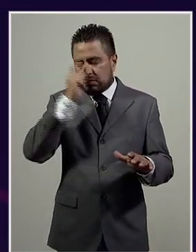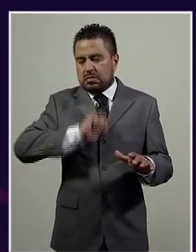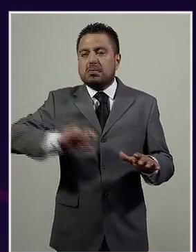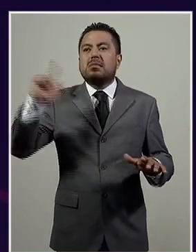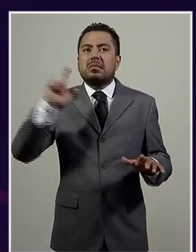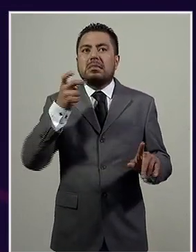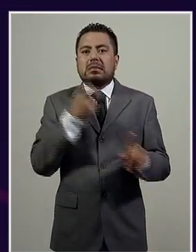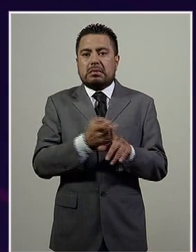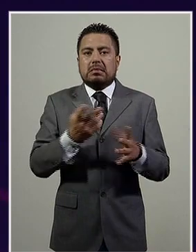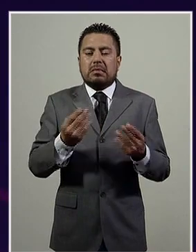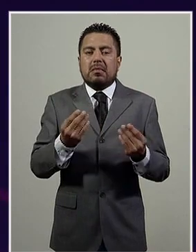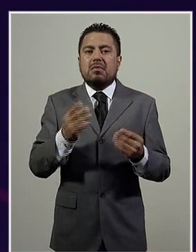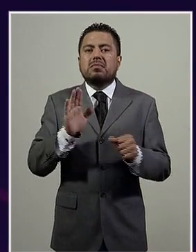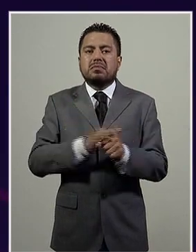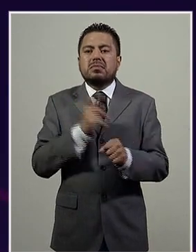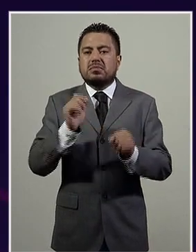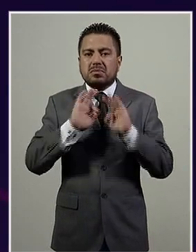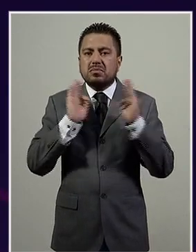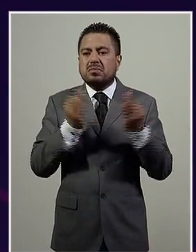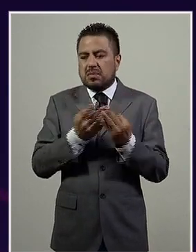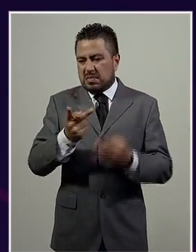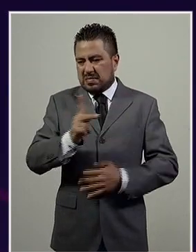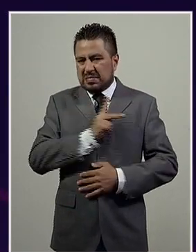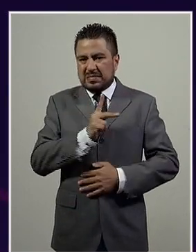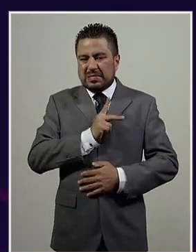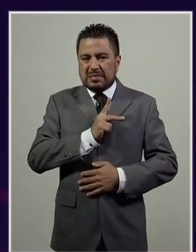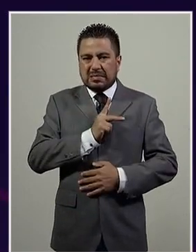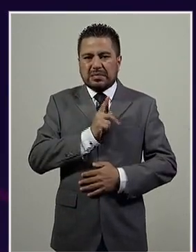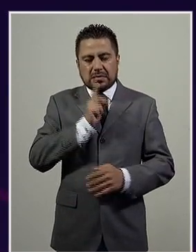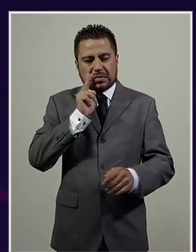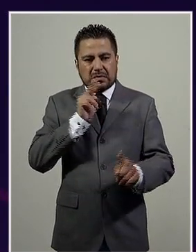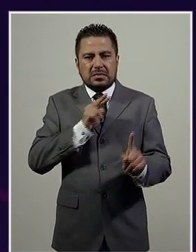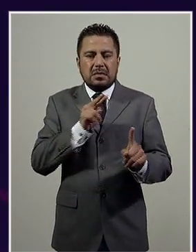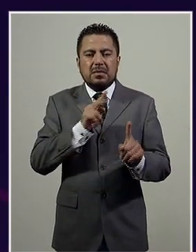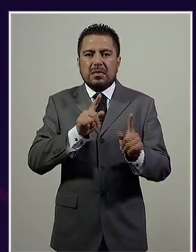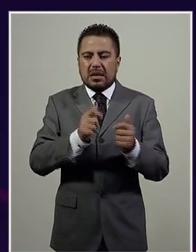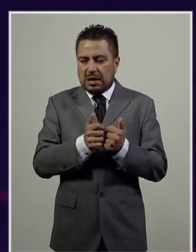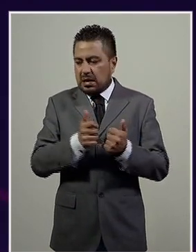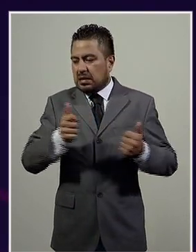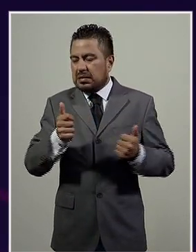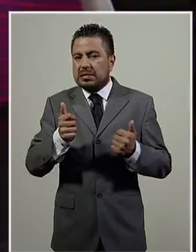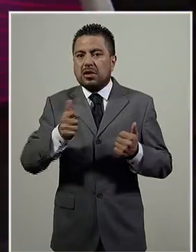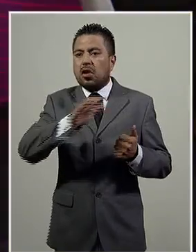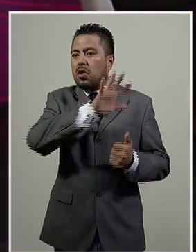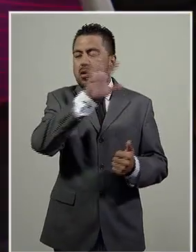mucho porque en mi forma de ver, la absoluta separación de